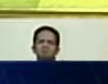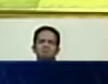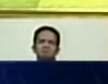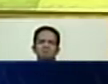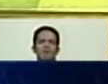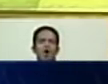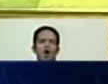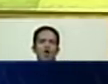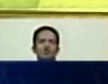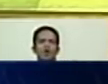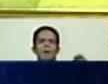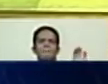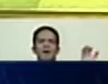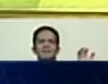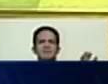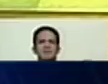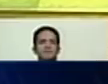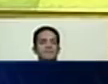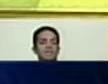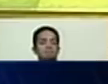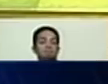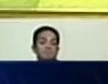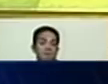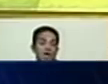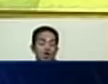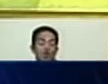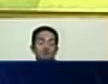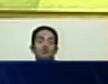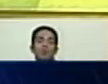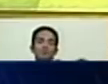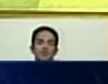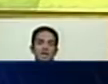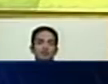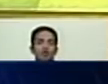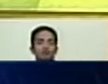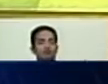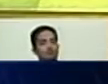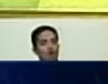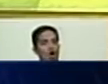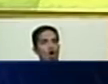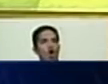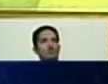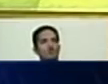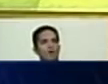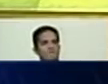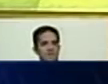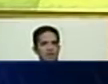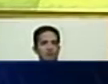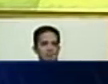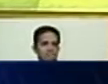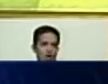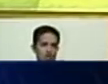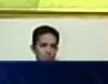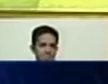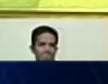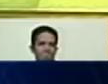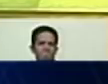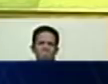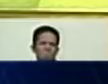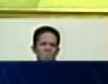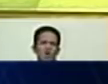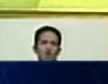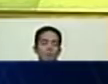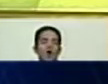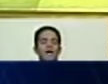la más elemental comunicación que existe entre dos estados, entre dos gobiernos que se reconocen mutuamente, es el intercambio de